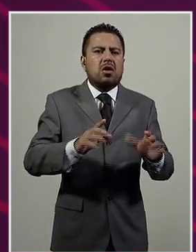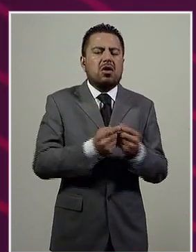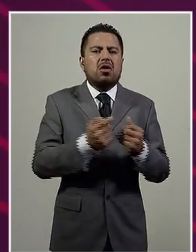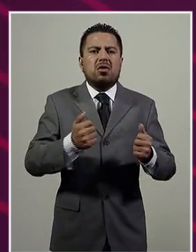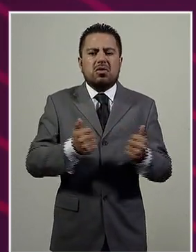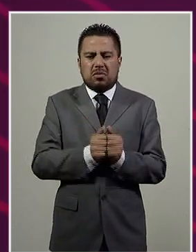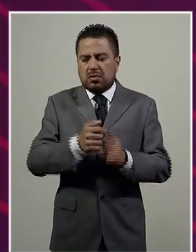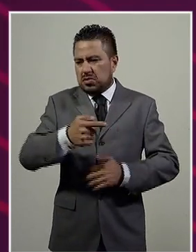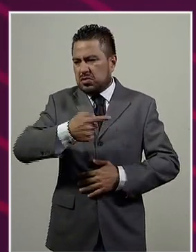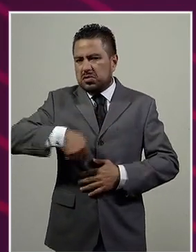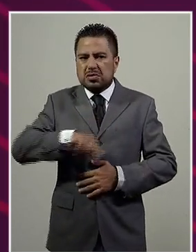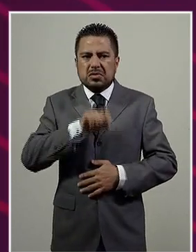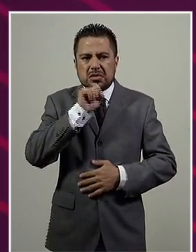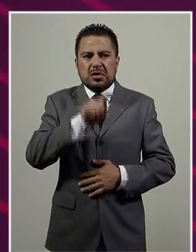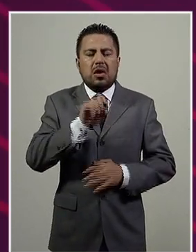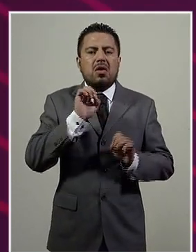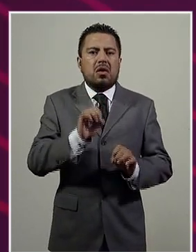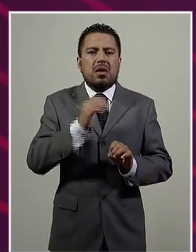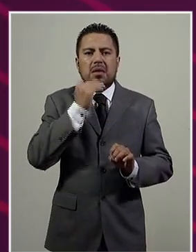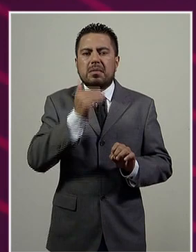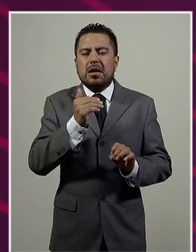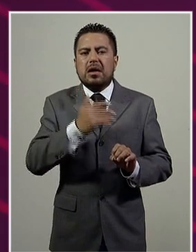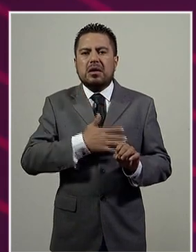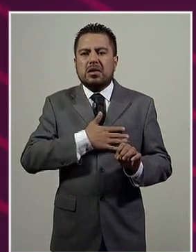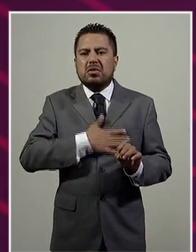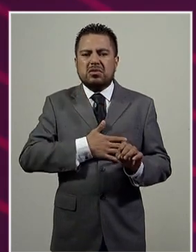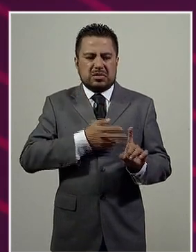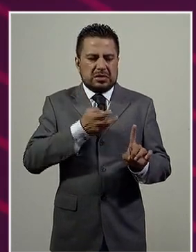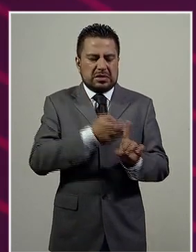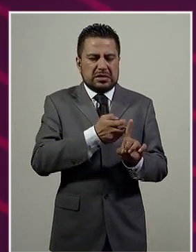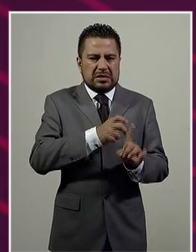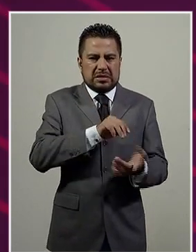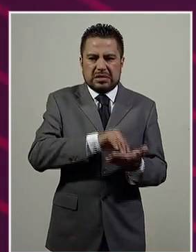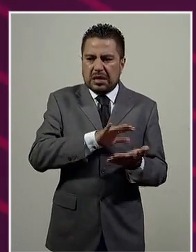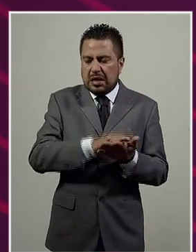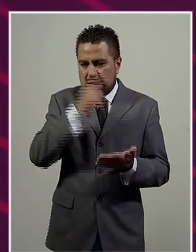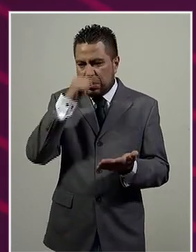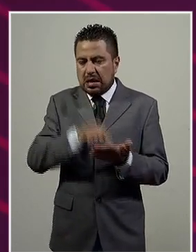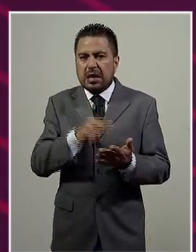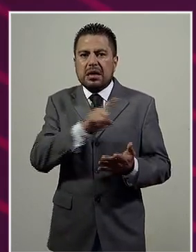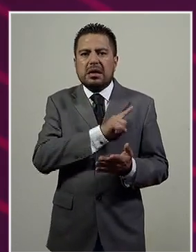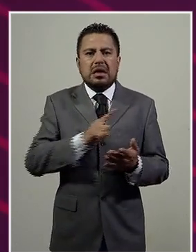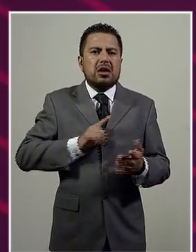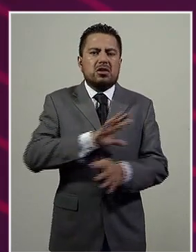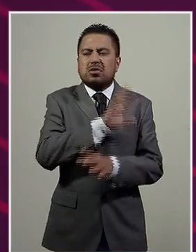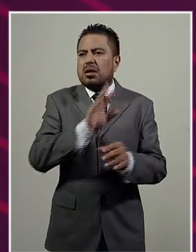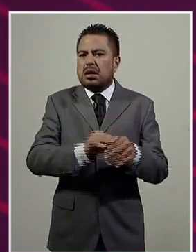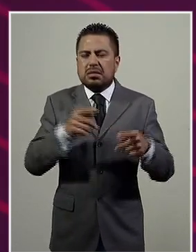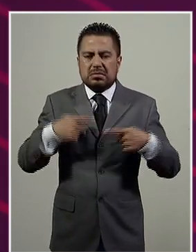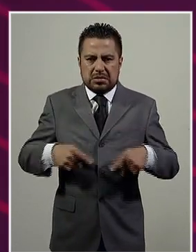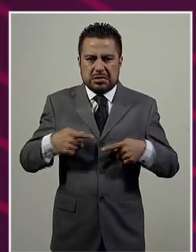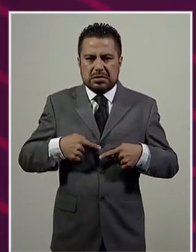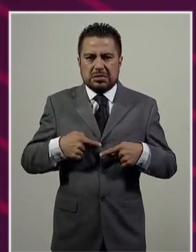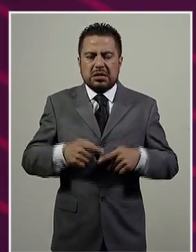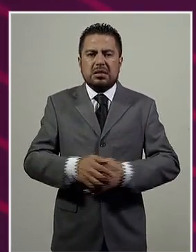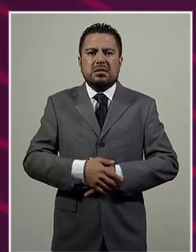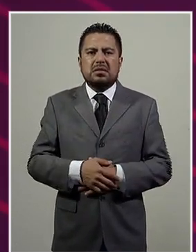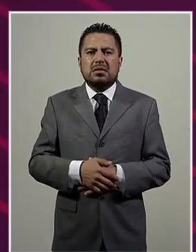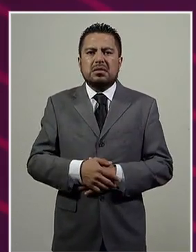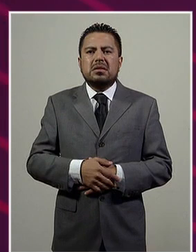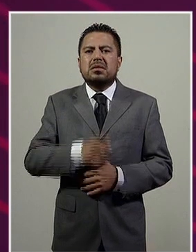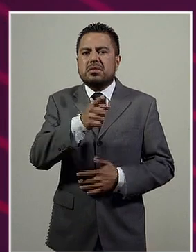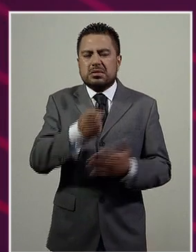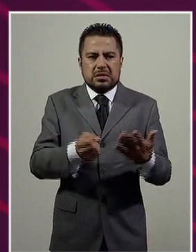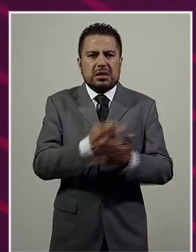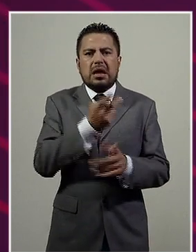como nosotros, o bien que está justo en el estereotipo que creemos que es el que debe tener toda persona. Y entonces